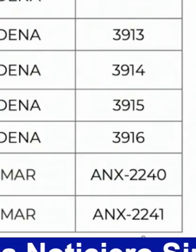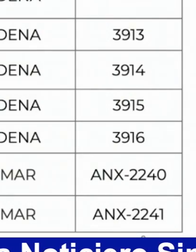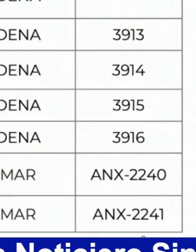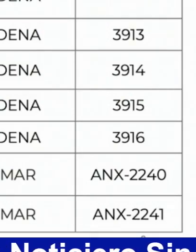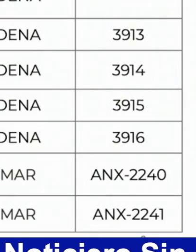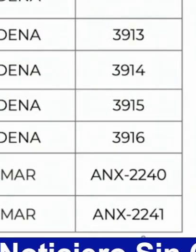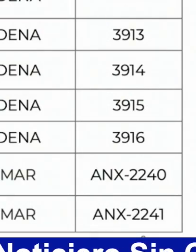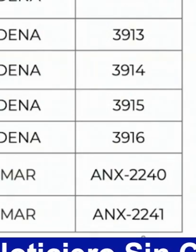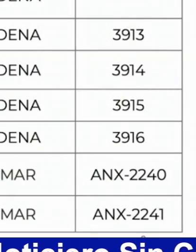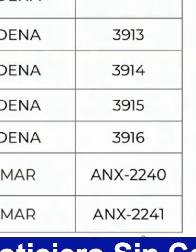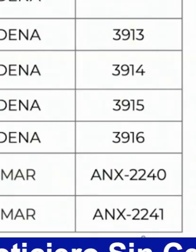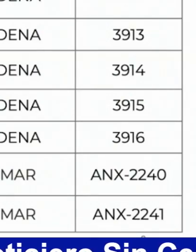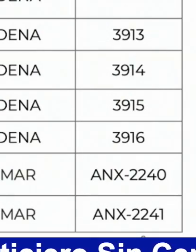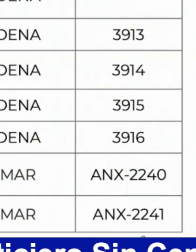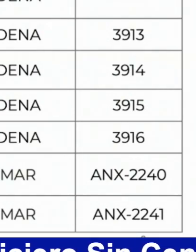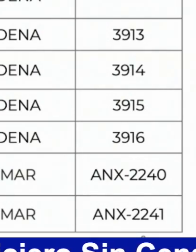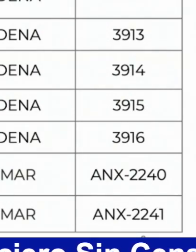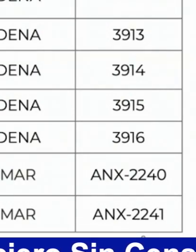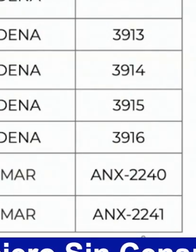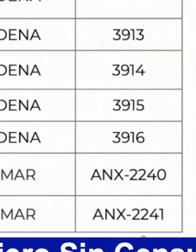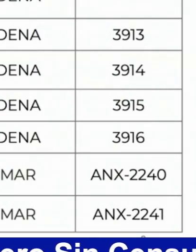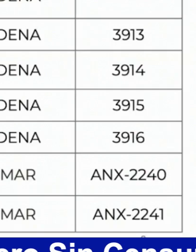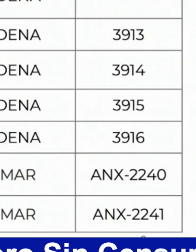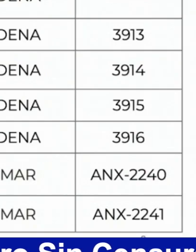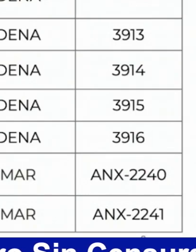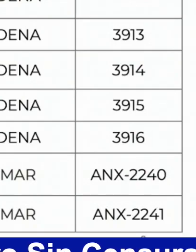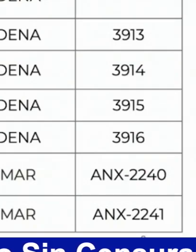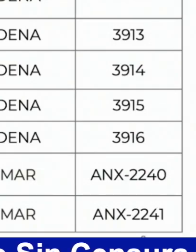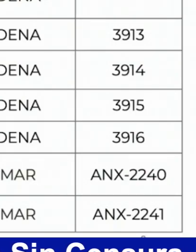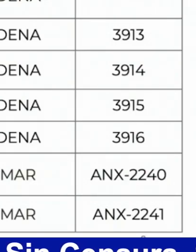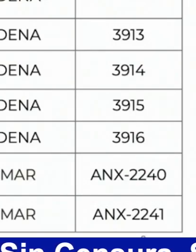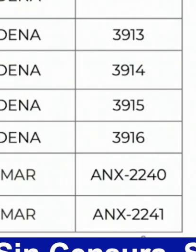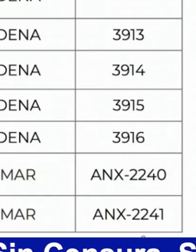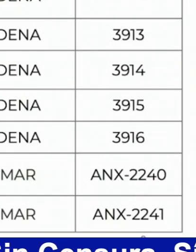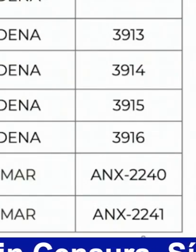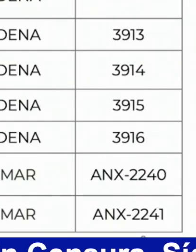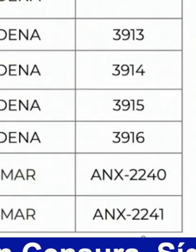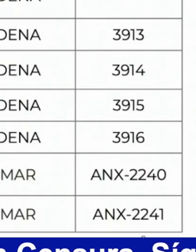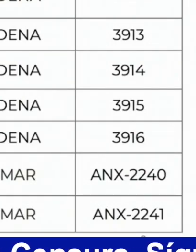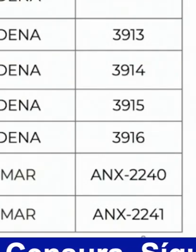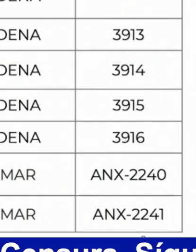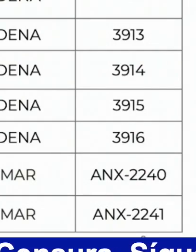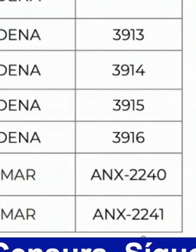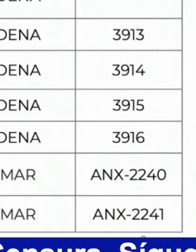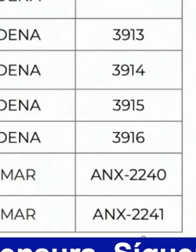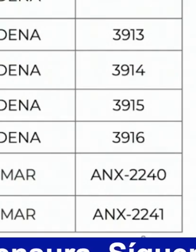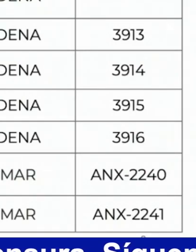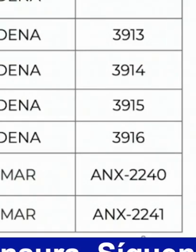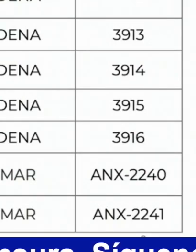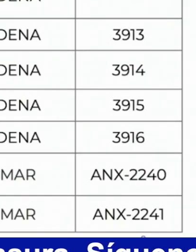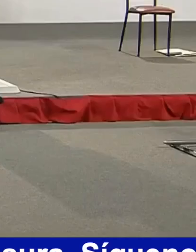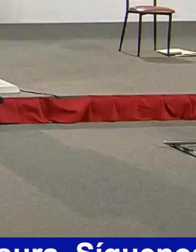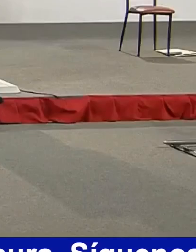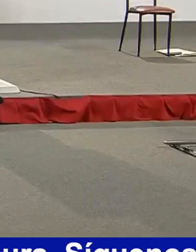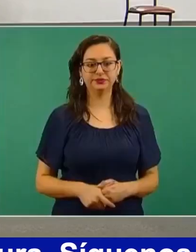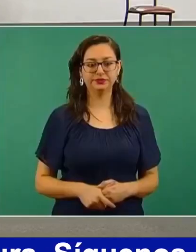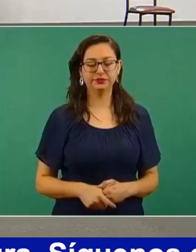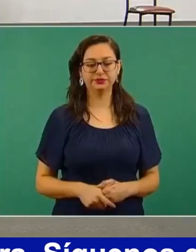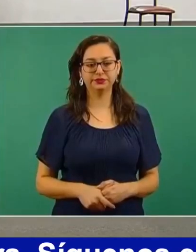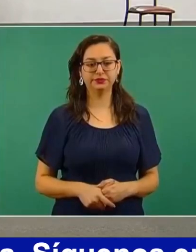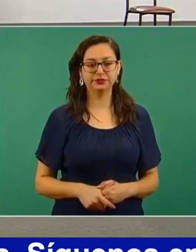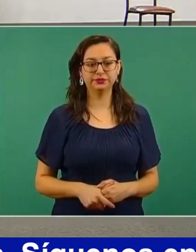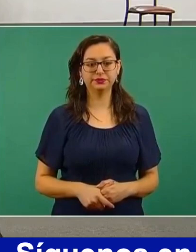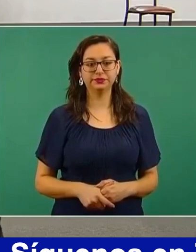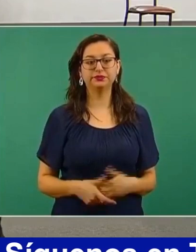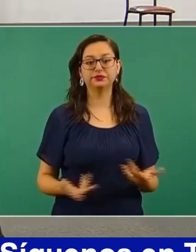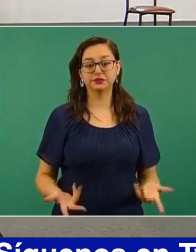a voltear al mercado de aviones y helicópteros. Si pasamos a la siguiente lámina para ver la línea del tiempo,